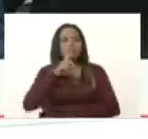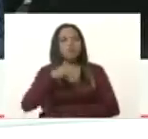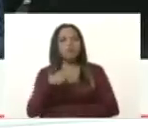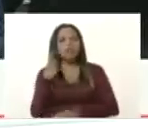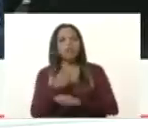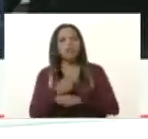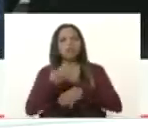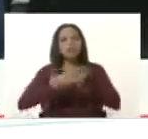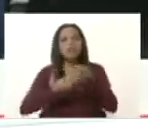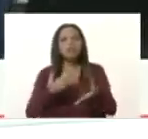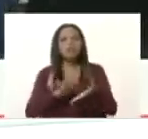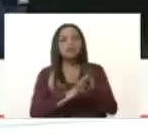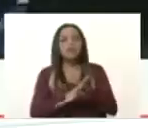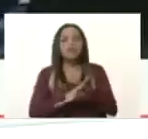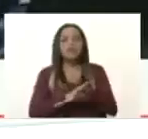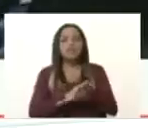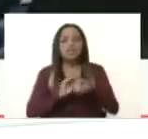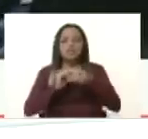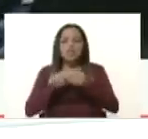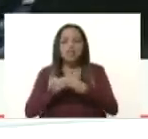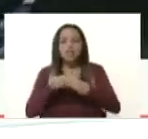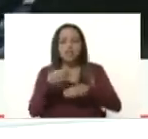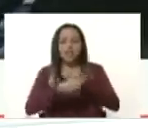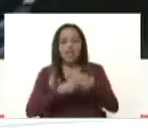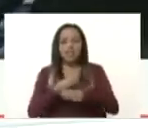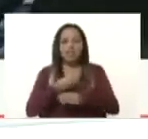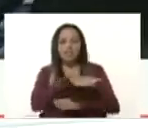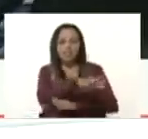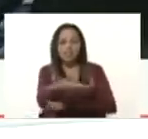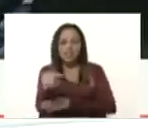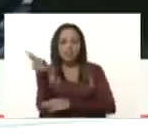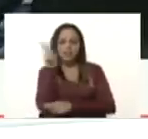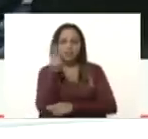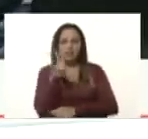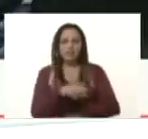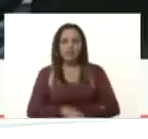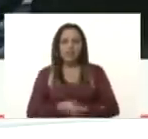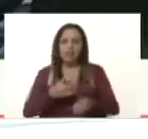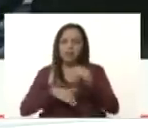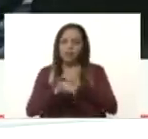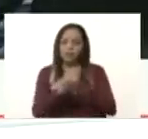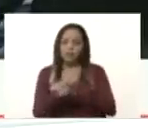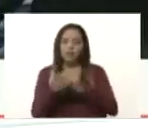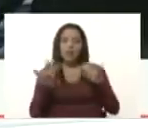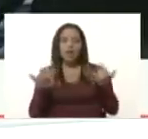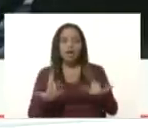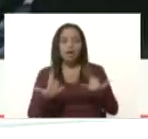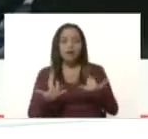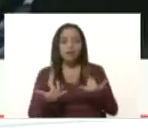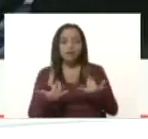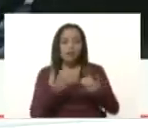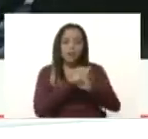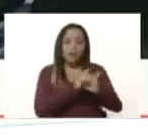la producción del llano venezolano. Vámonos directo, desde el Callao,